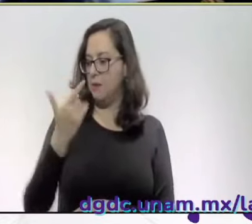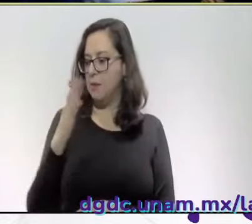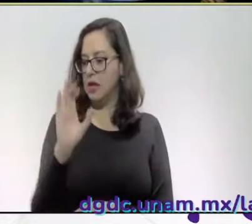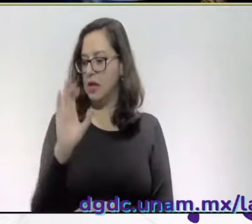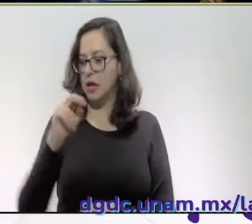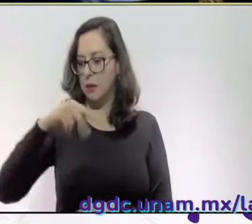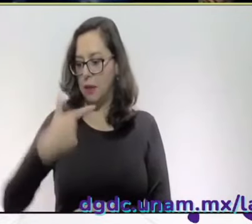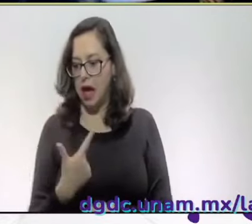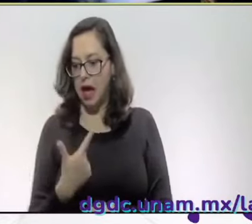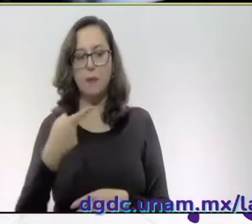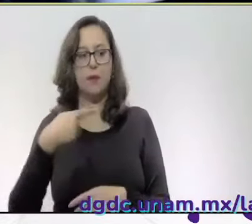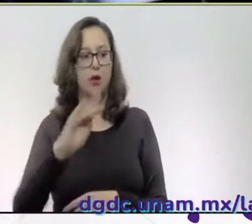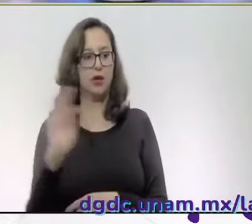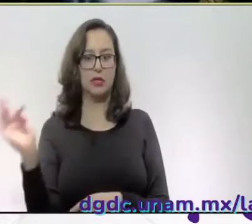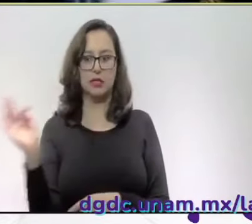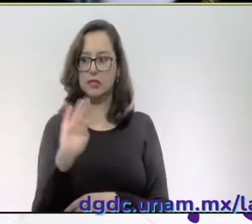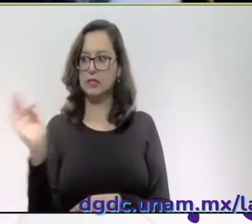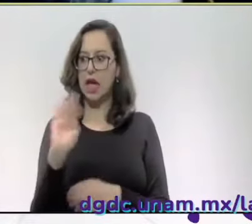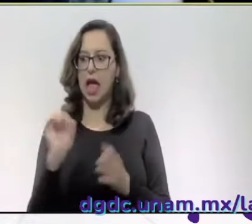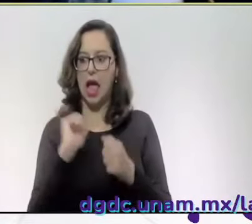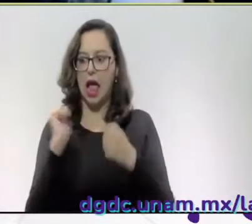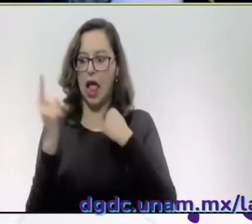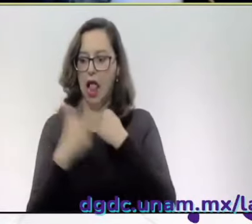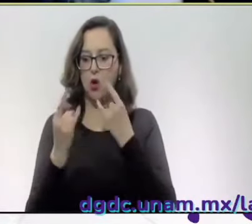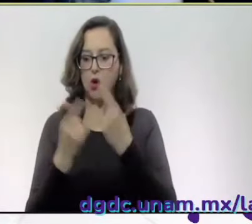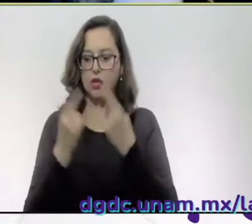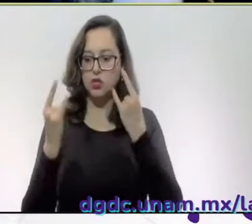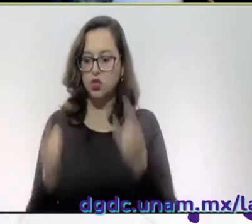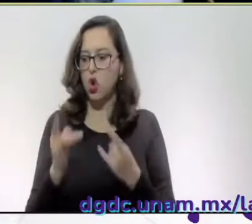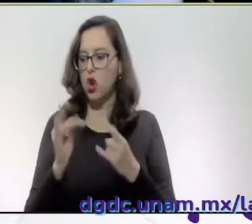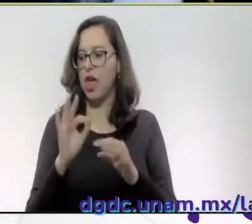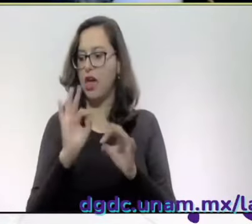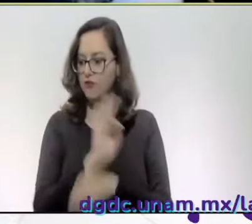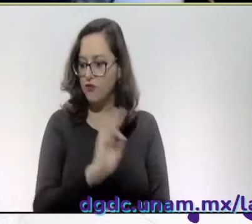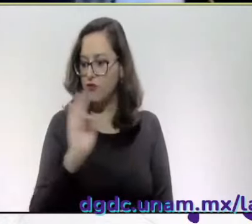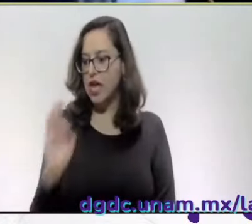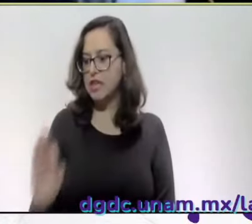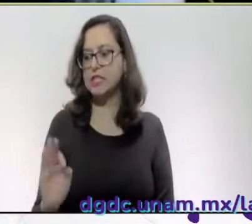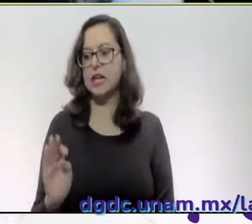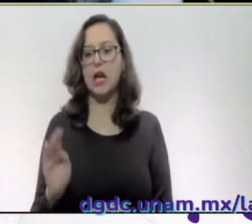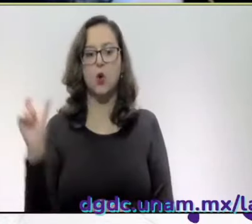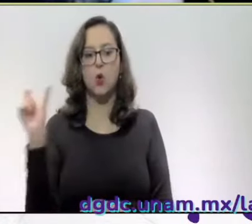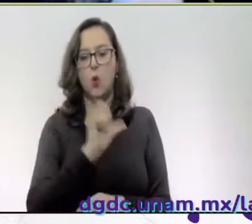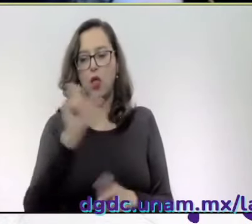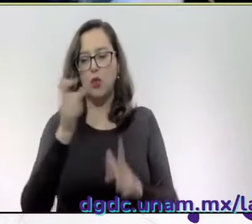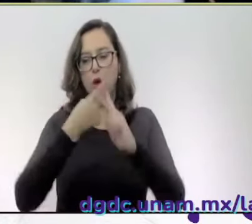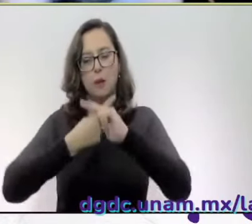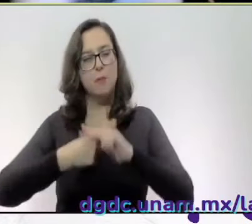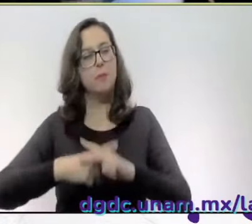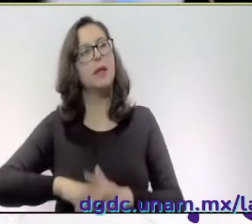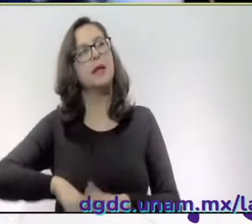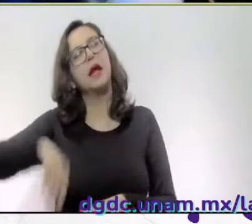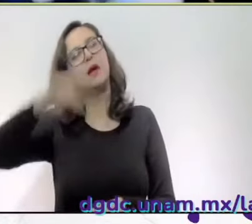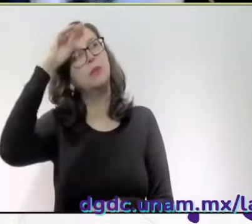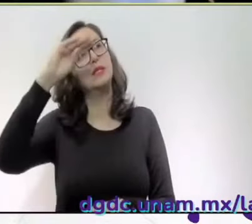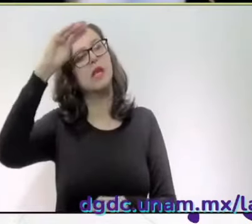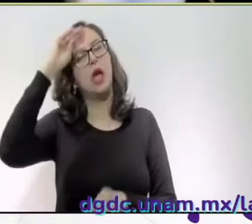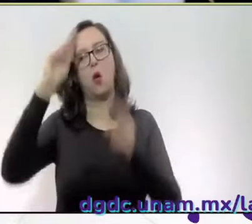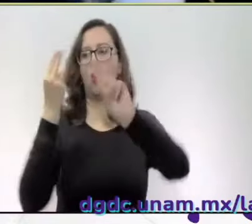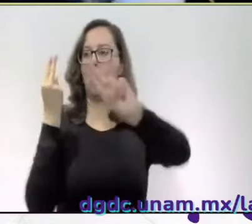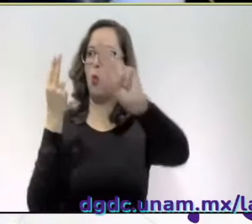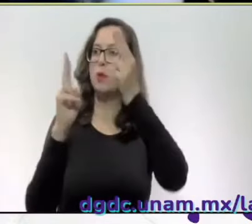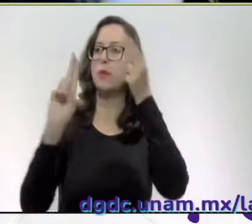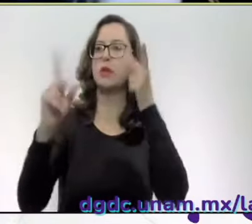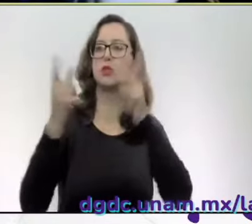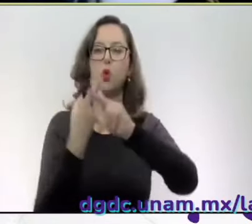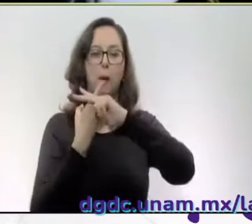momento preciso, algún momento histórico en el que se hacen estas observaciones que nos ayudan a entender cómo se formó